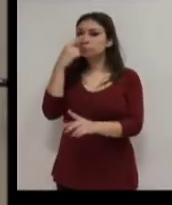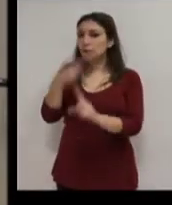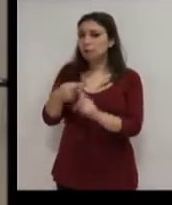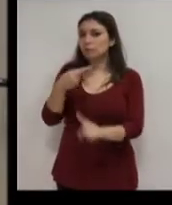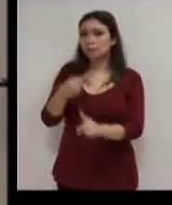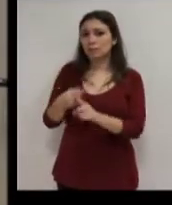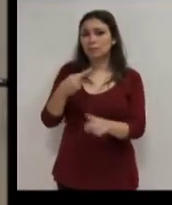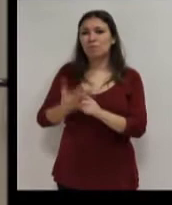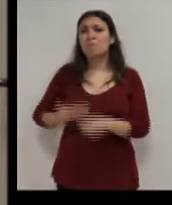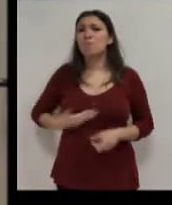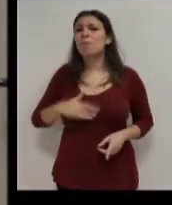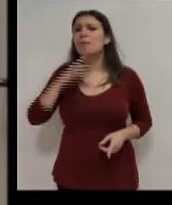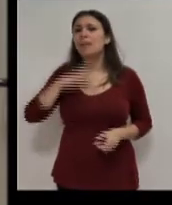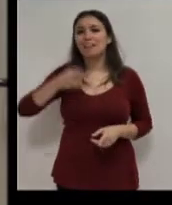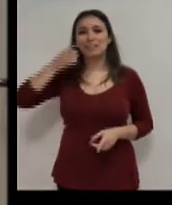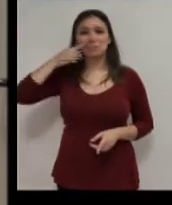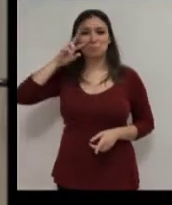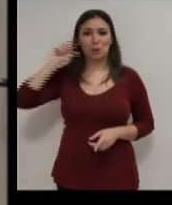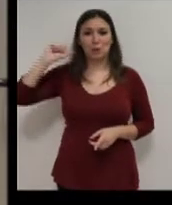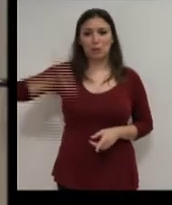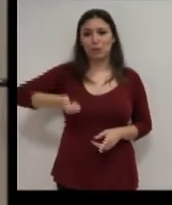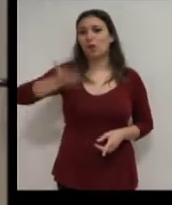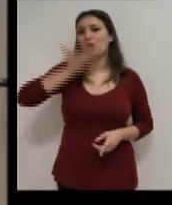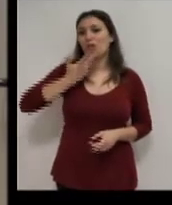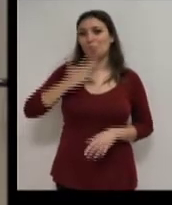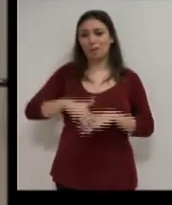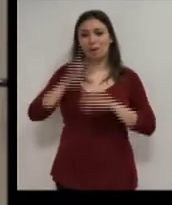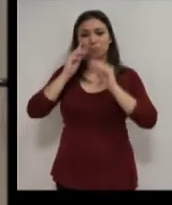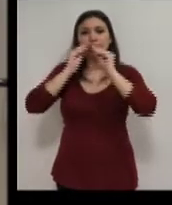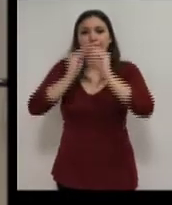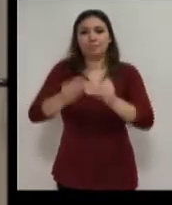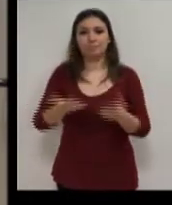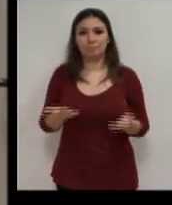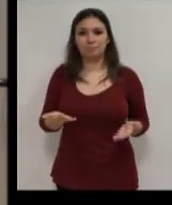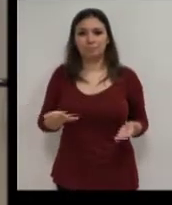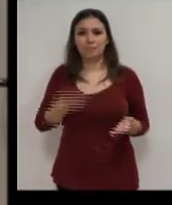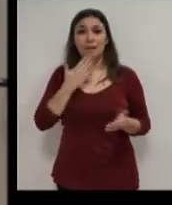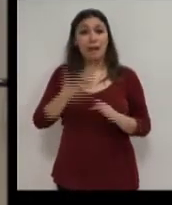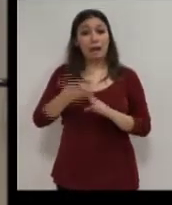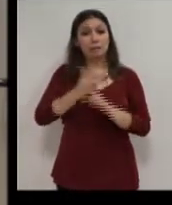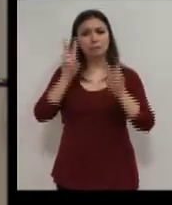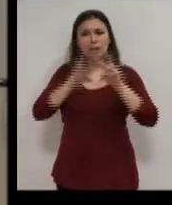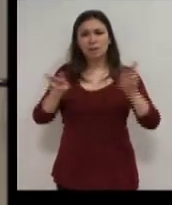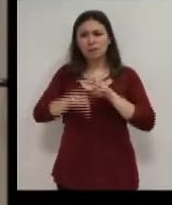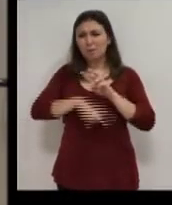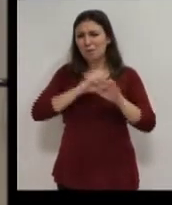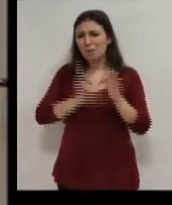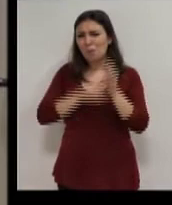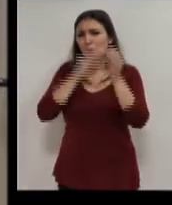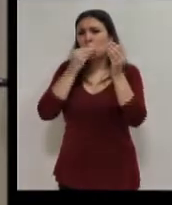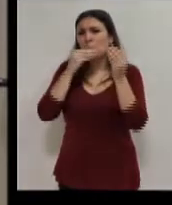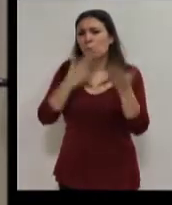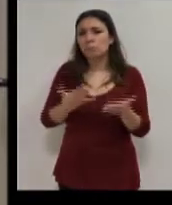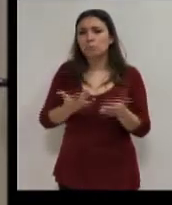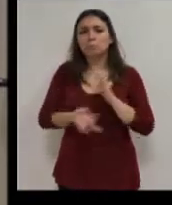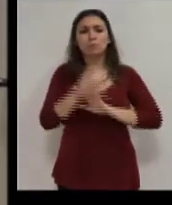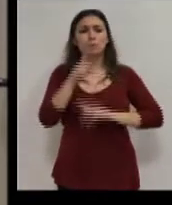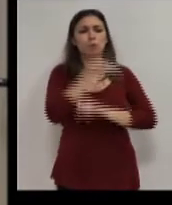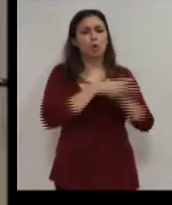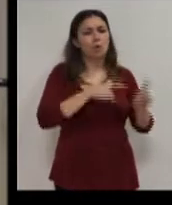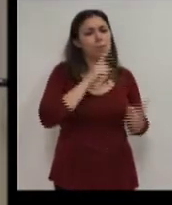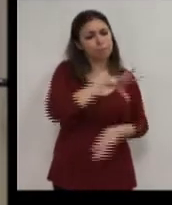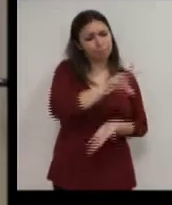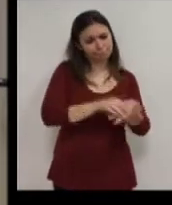siendo afortunadamente muy importante el papel de la experiencia y de los conocimientos, porque si haces un buen análisis funcional